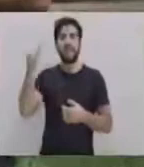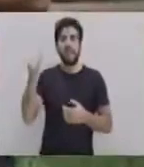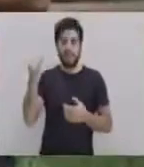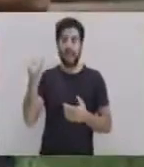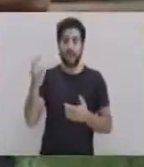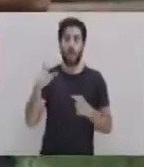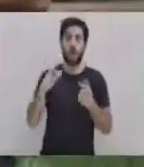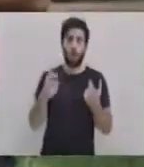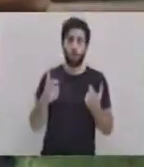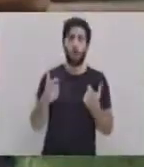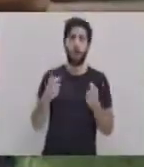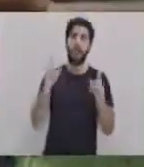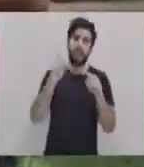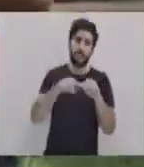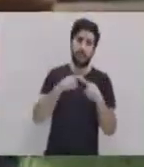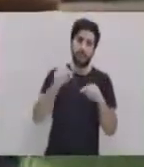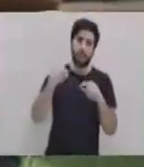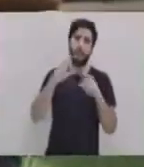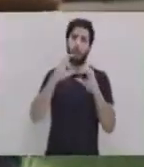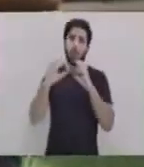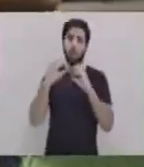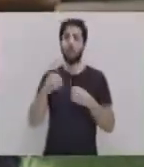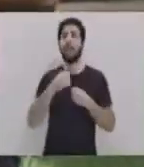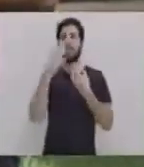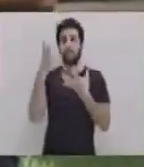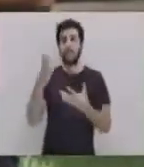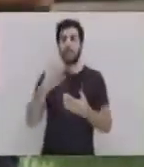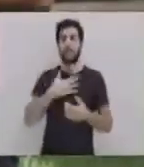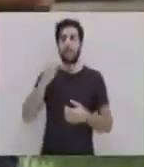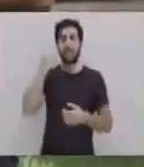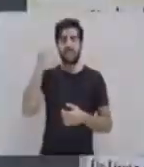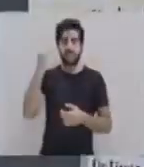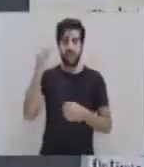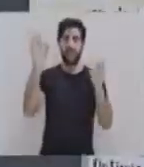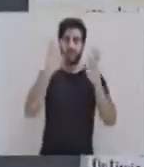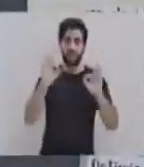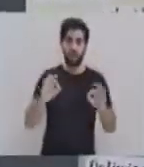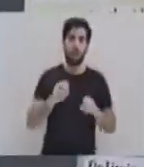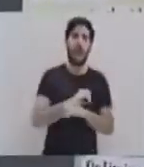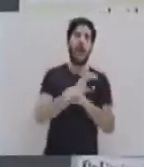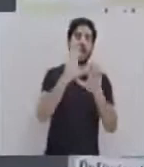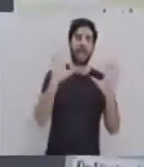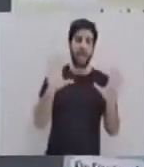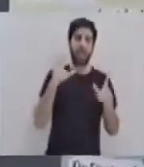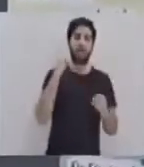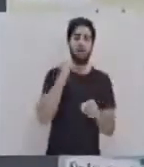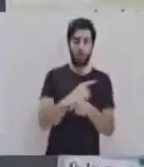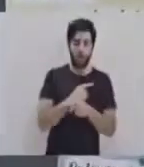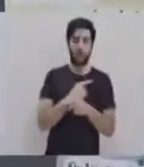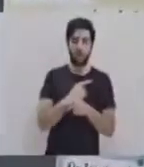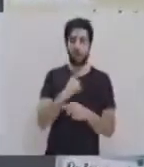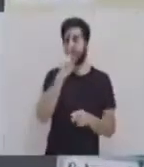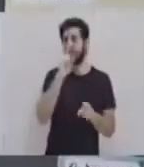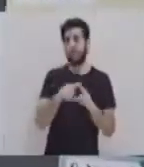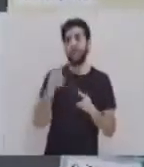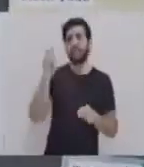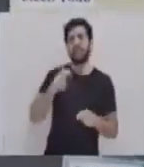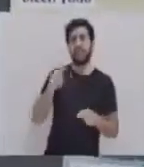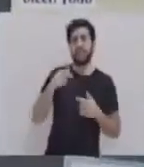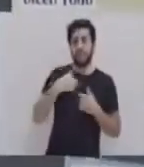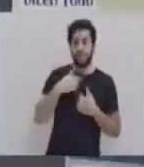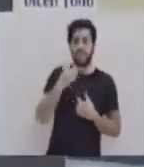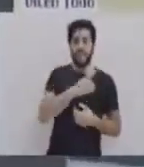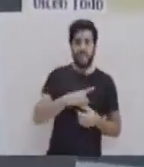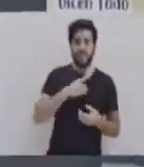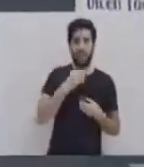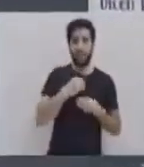la asertividad en la comunicación significa expresar nuestras ideas de manera clara, expresando expectativas, necesidades y